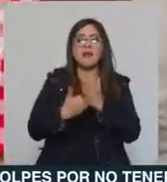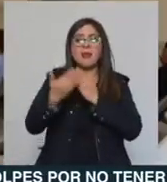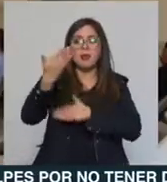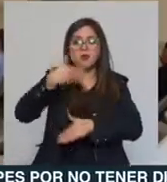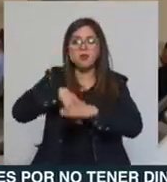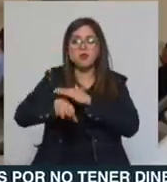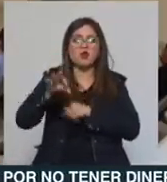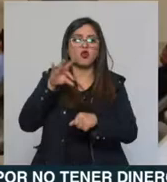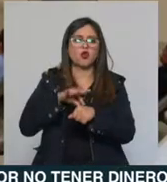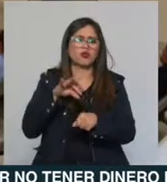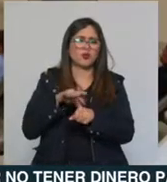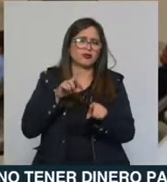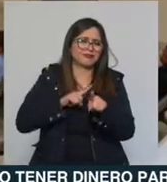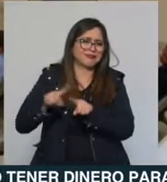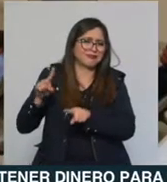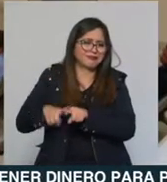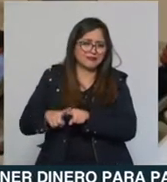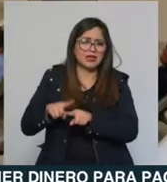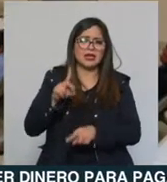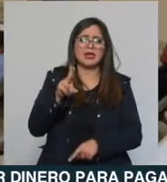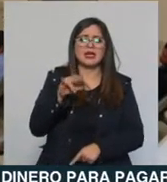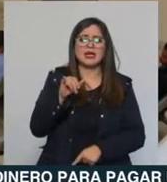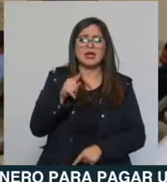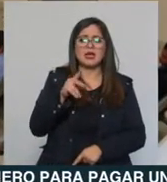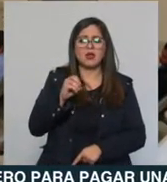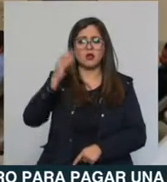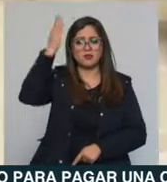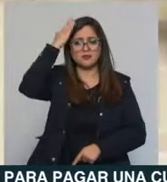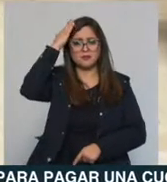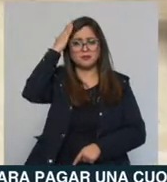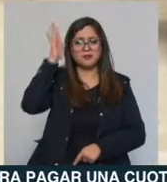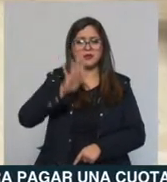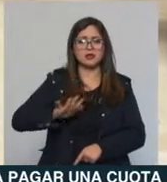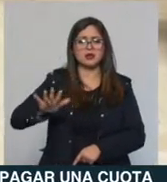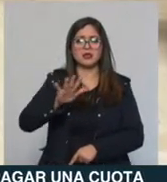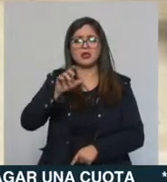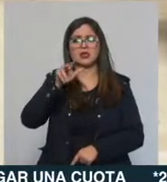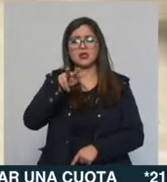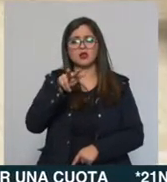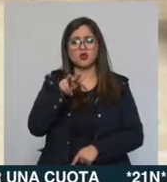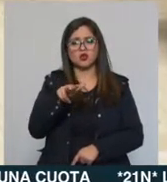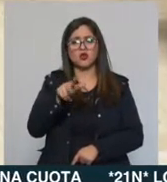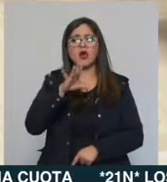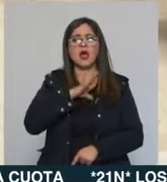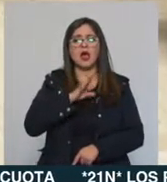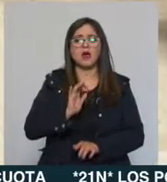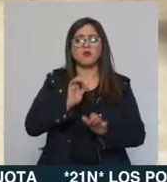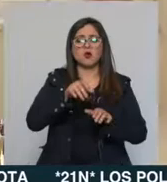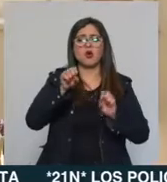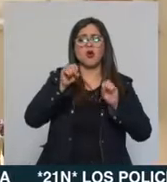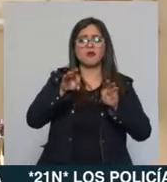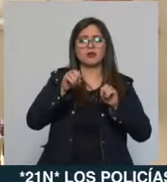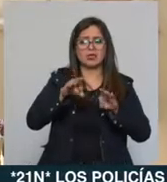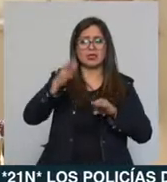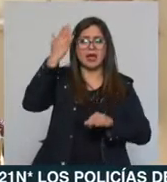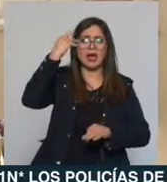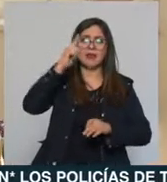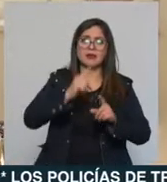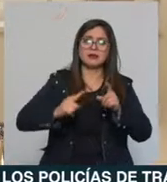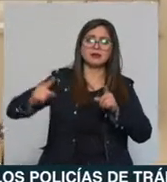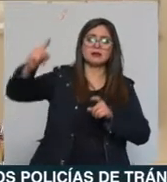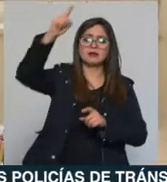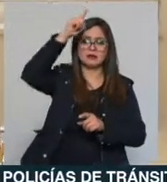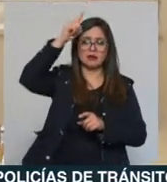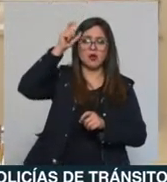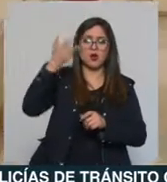estilo. Ricardo Hernández, líder sindical de la sección 18, ocupaba una oficina en la azotea de la clínica, de la